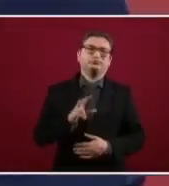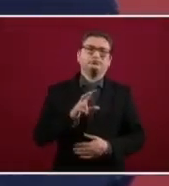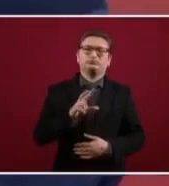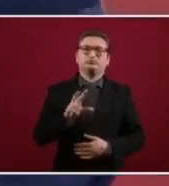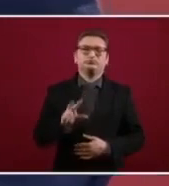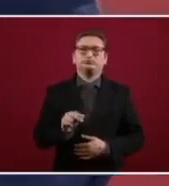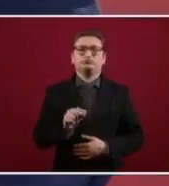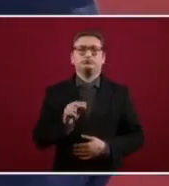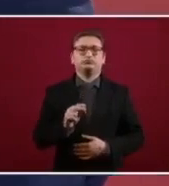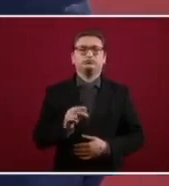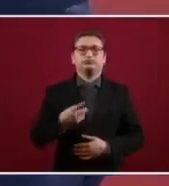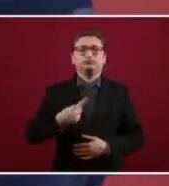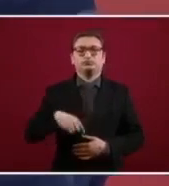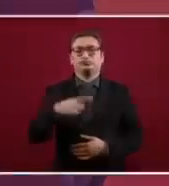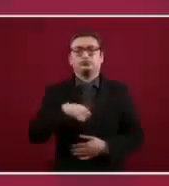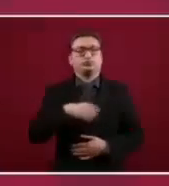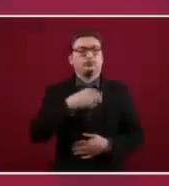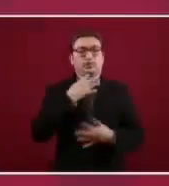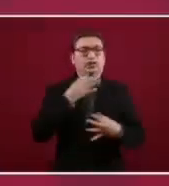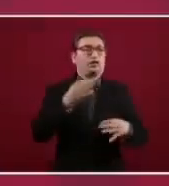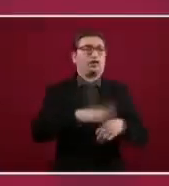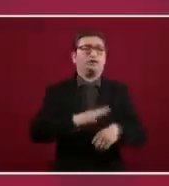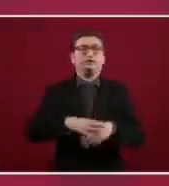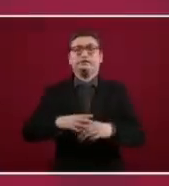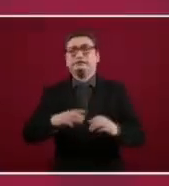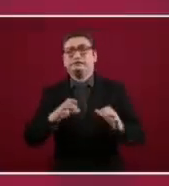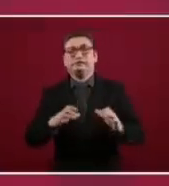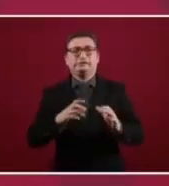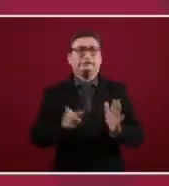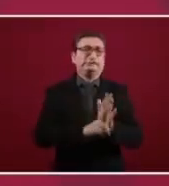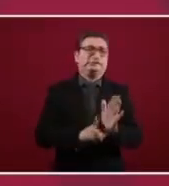queremos nosotros alarmar pero